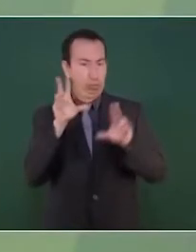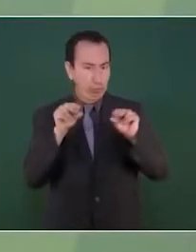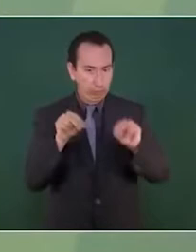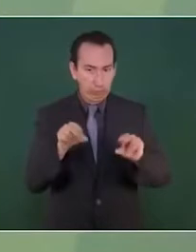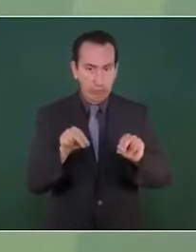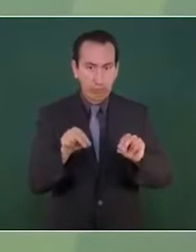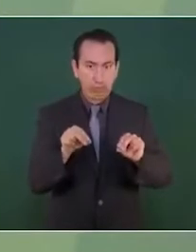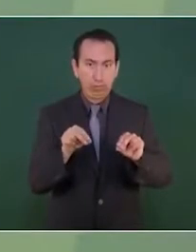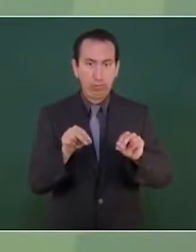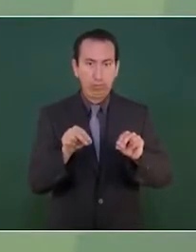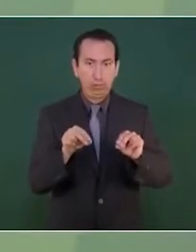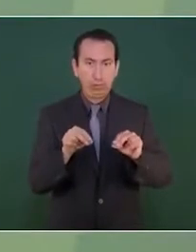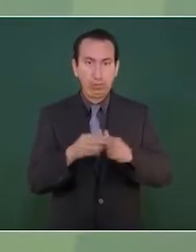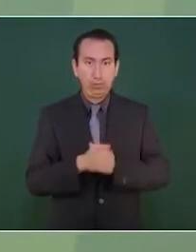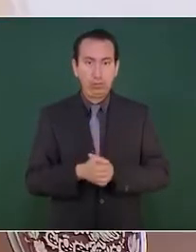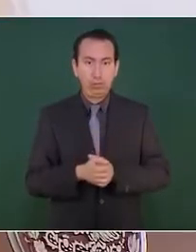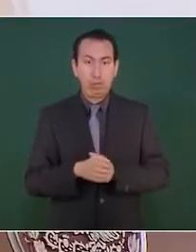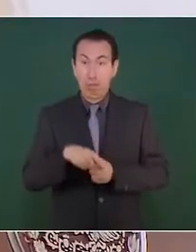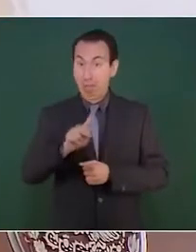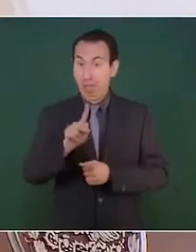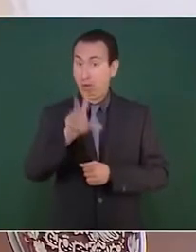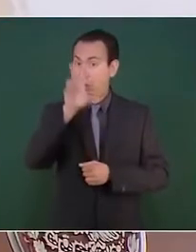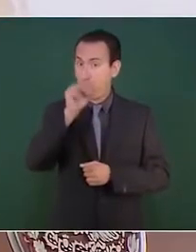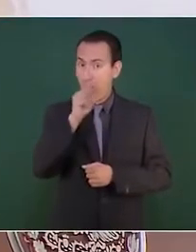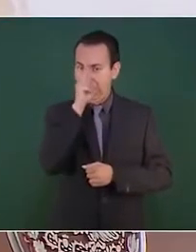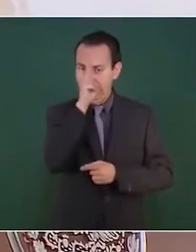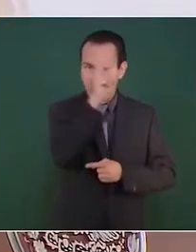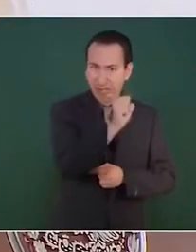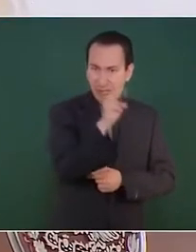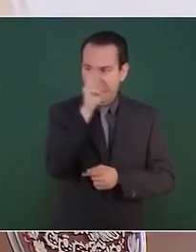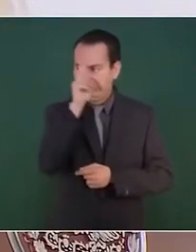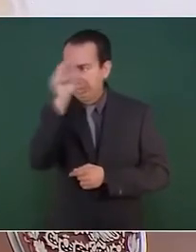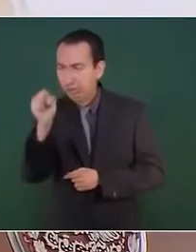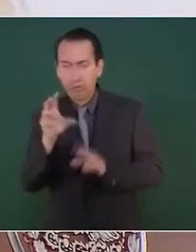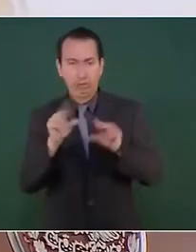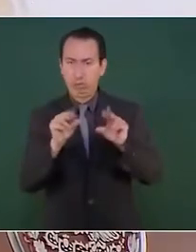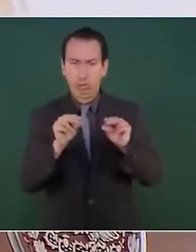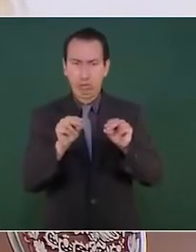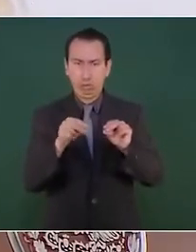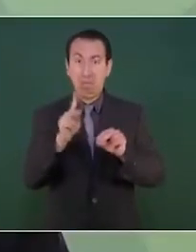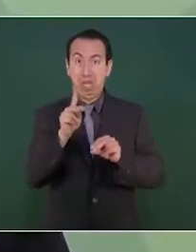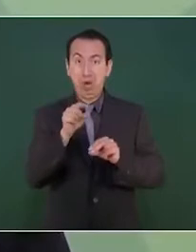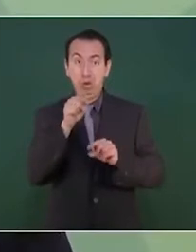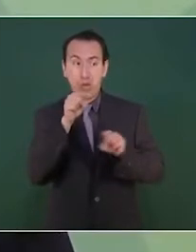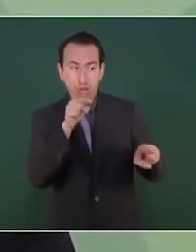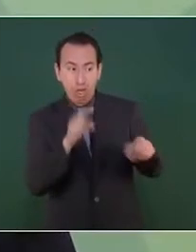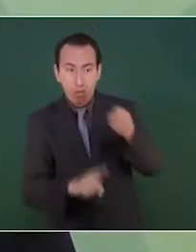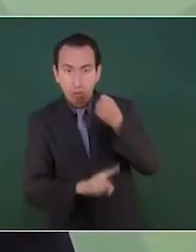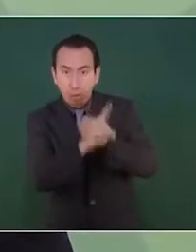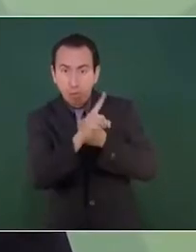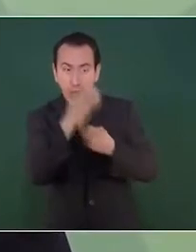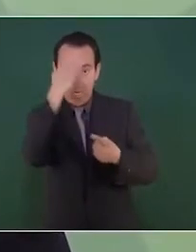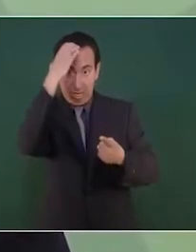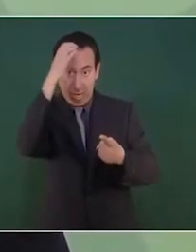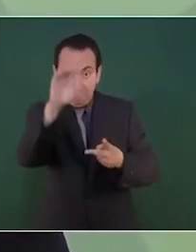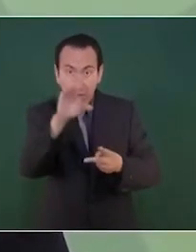que no haya afanes de venganza, pero que no se conviertan